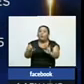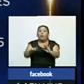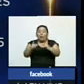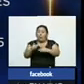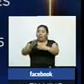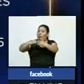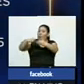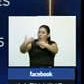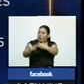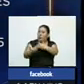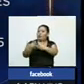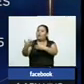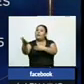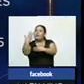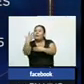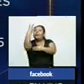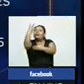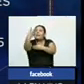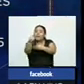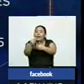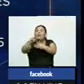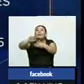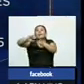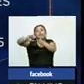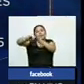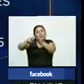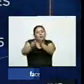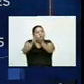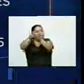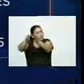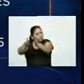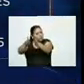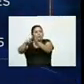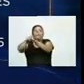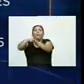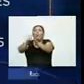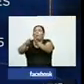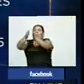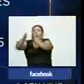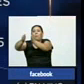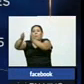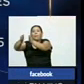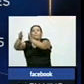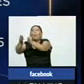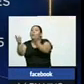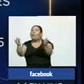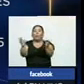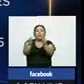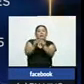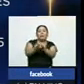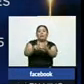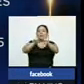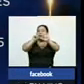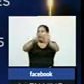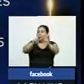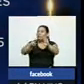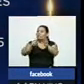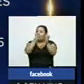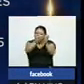de 15 días se anunciará la tercera medida y así sucesivamente hasta completar las seis fases principales.